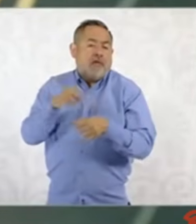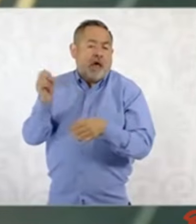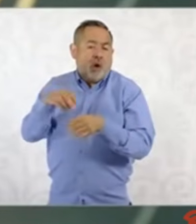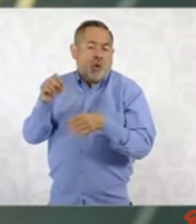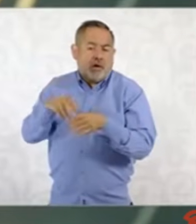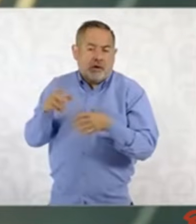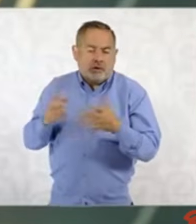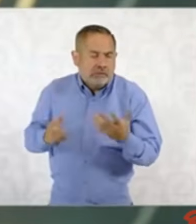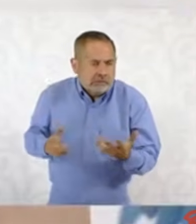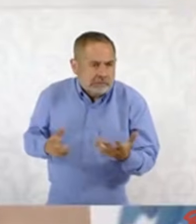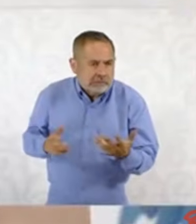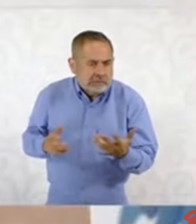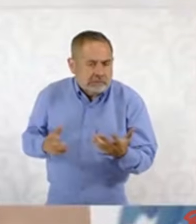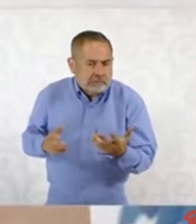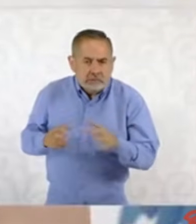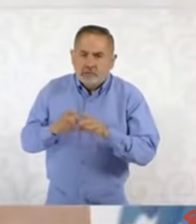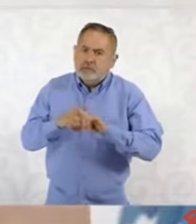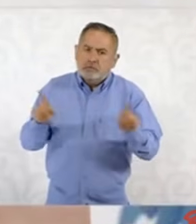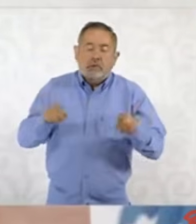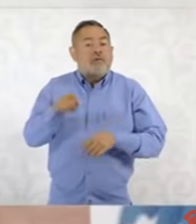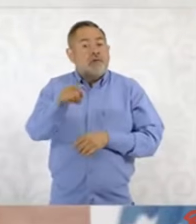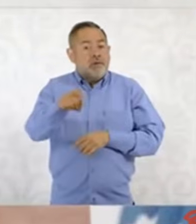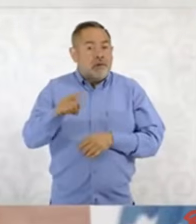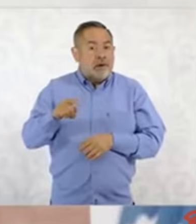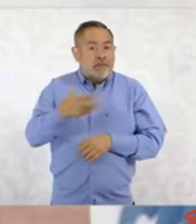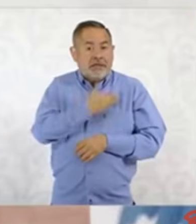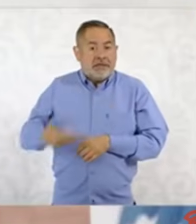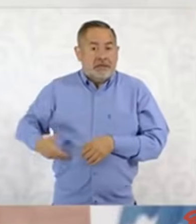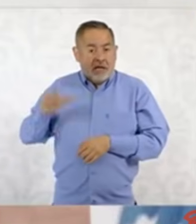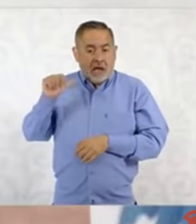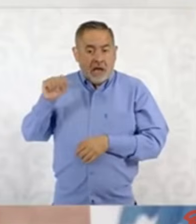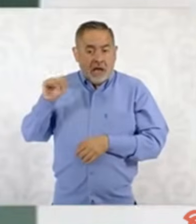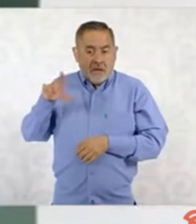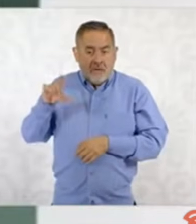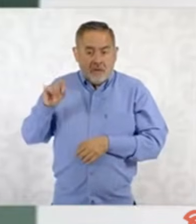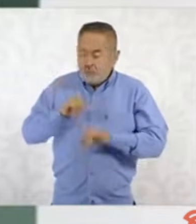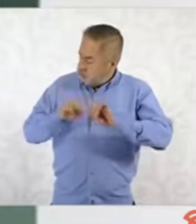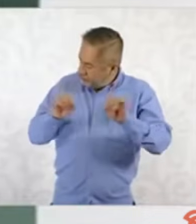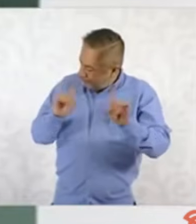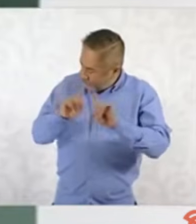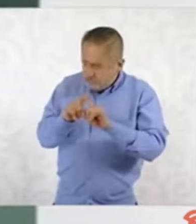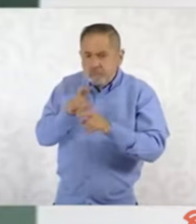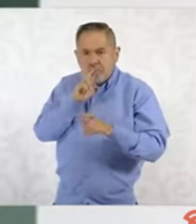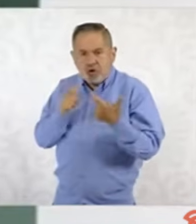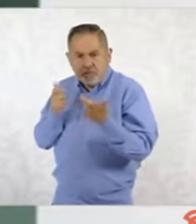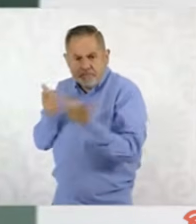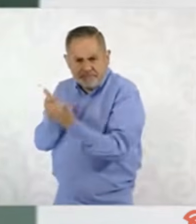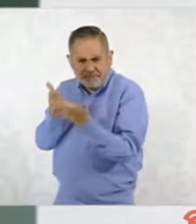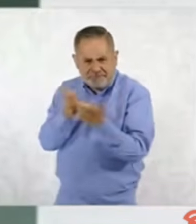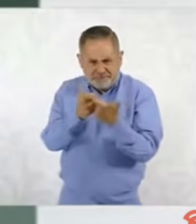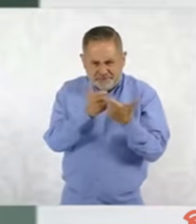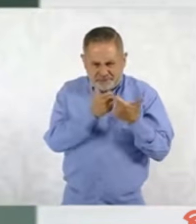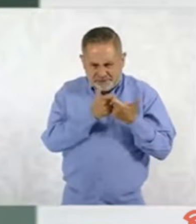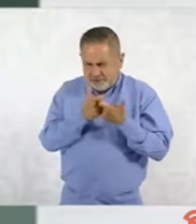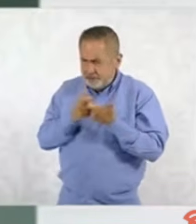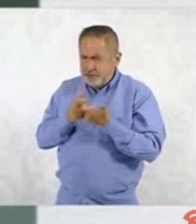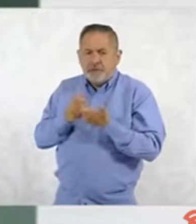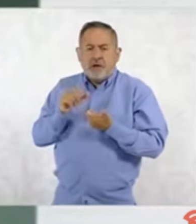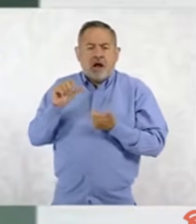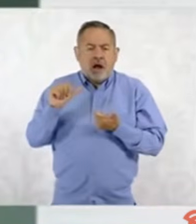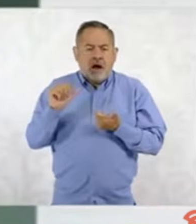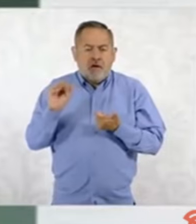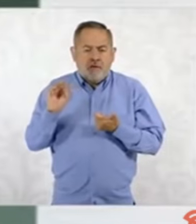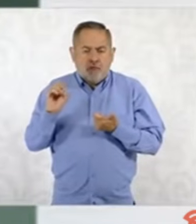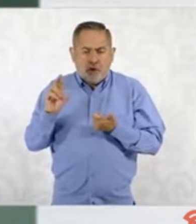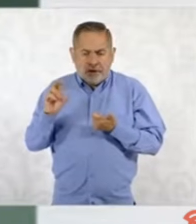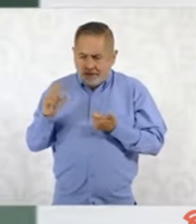el presidente López Obrador estableció el Fondo de Pensiones para el Bienestar, que lo que hace es complementar lo que te dé tu Afore para llevarte